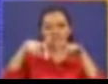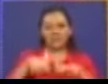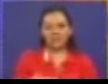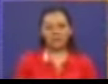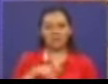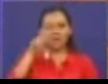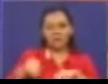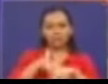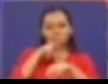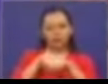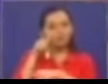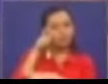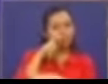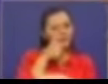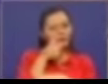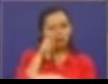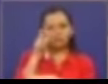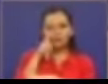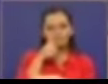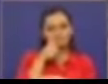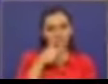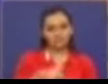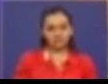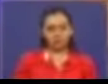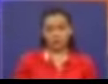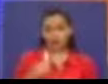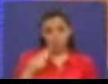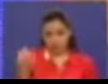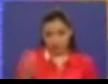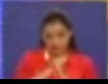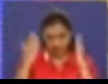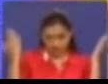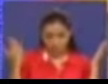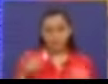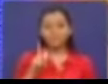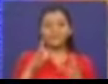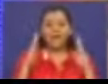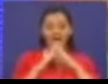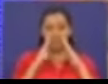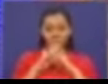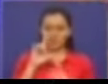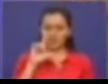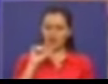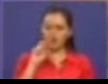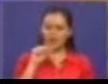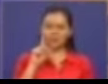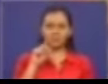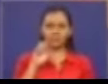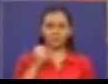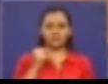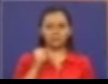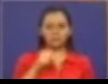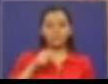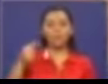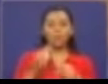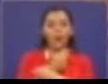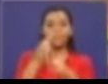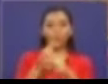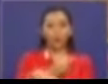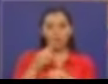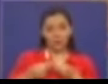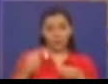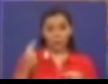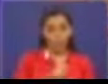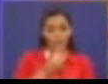Secretaría Nacional de Inteligencia. Se le olvidó decir eso. La Casa de Landes, hacienda de 19 hectáreas en Guápulo, que es